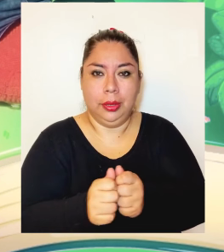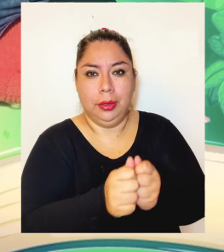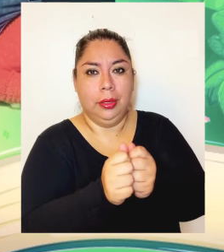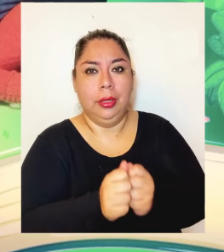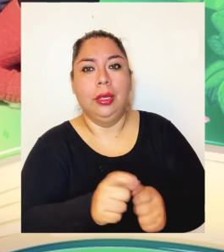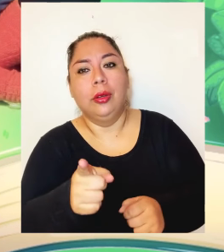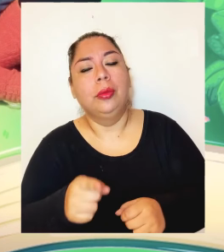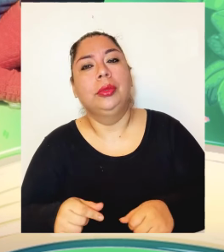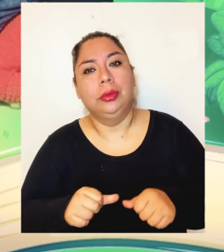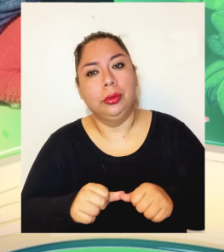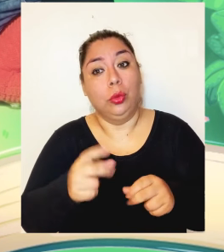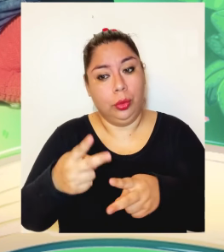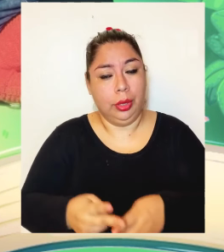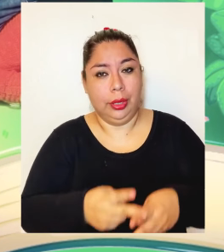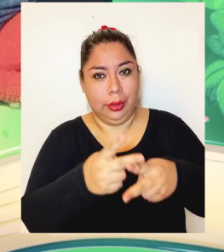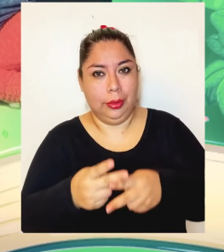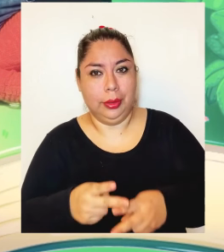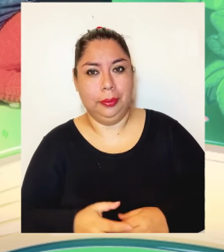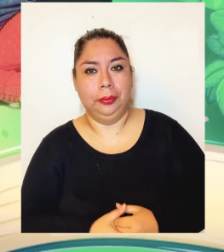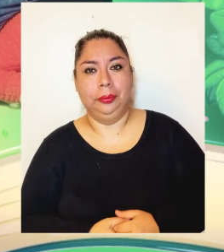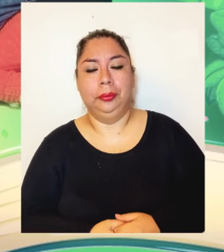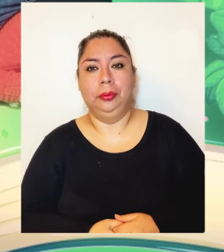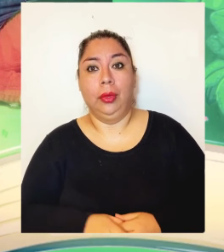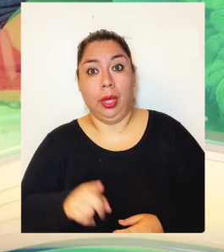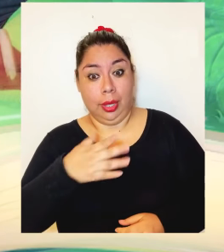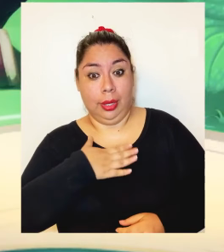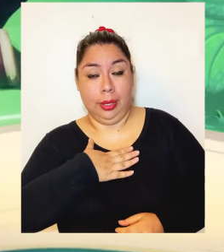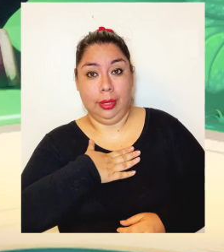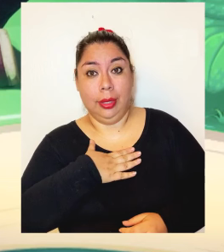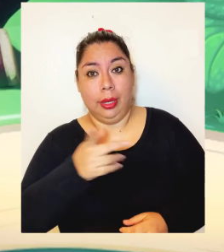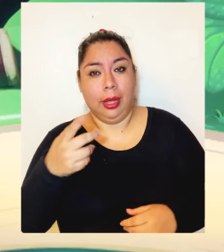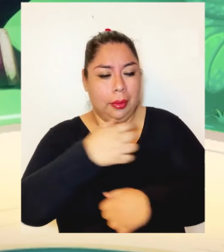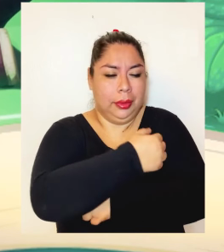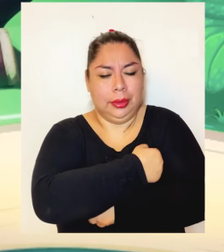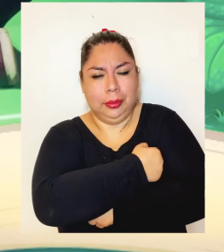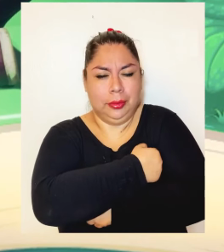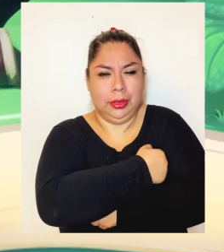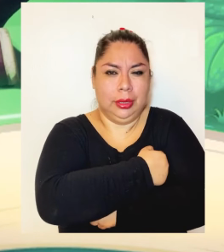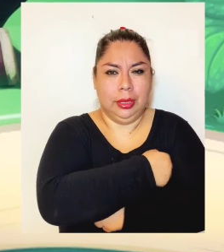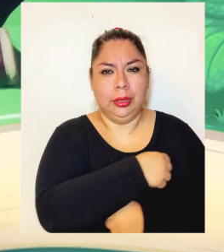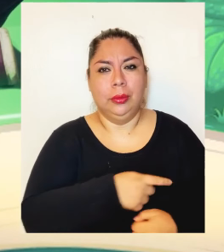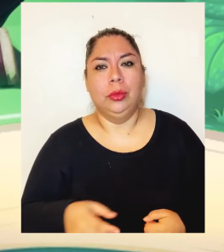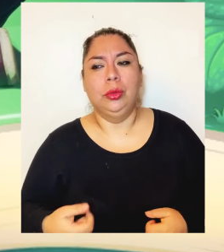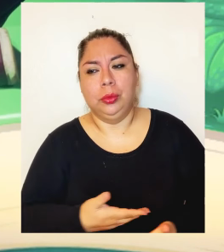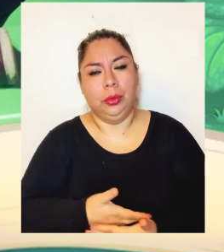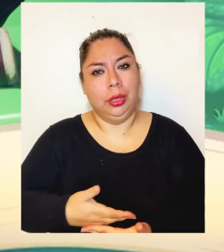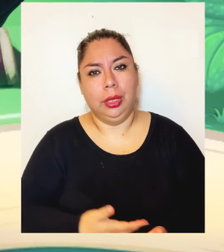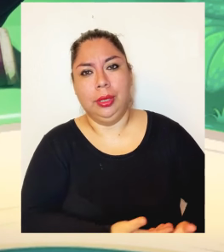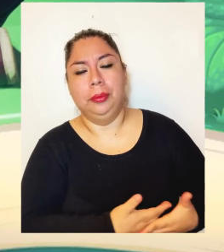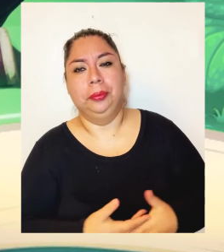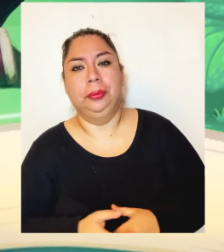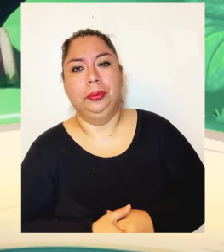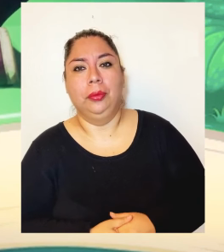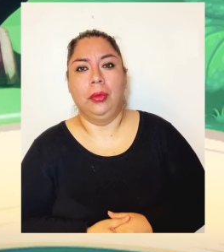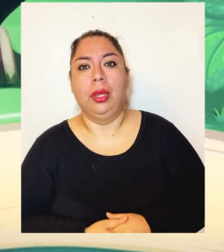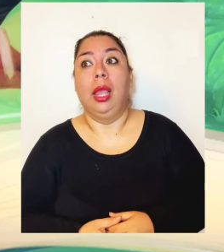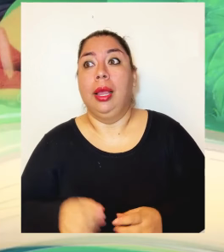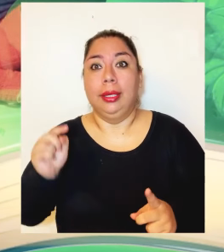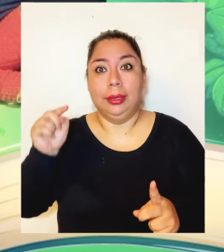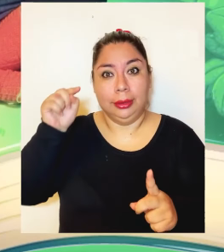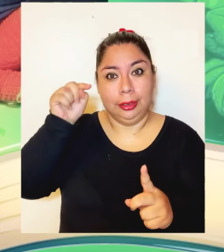estuvieran protegiéndola. Ella abrazaba cada vez más fuerte su muñeca Gladys, hasta que